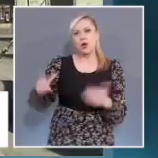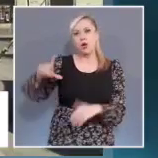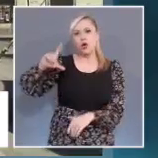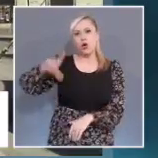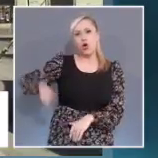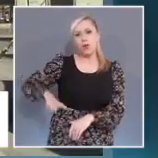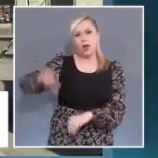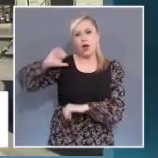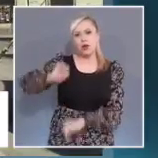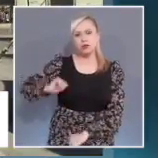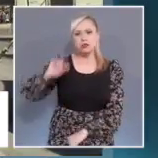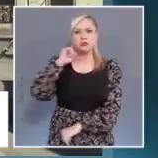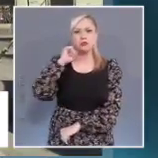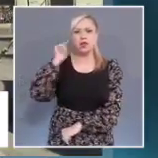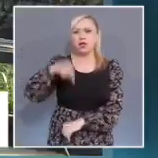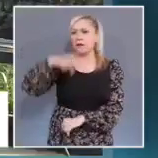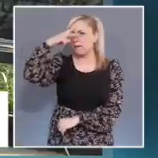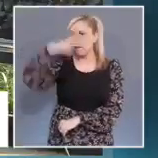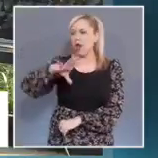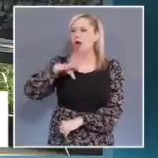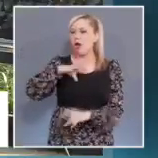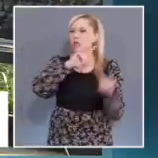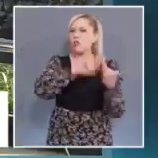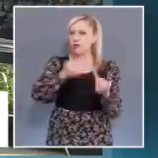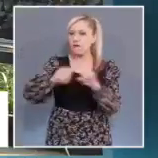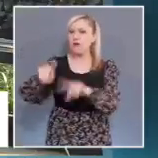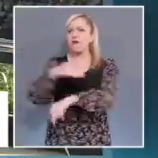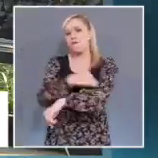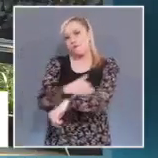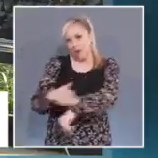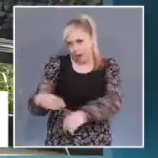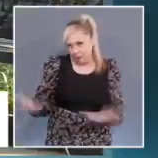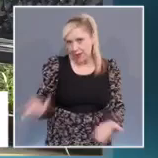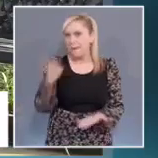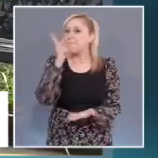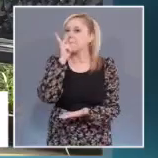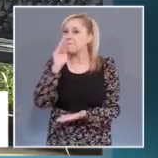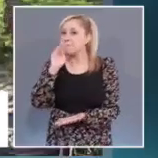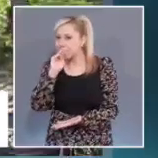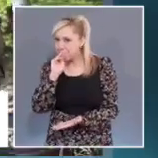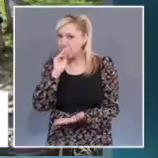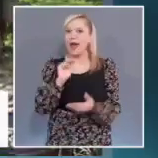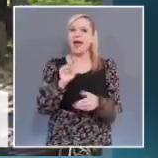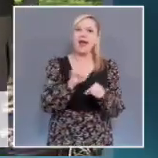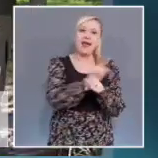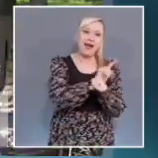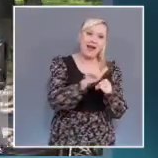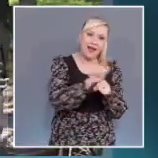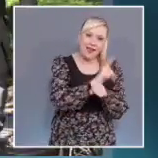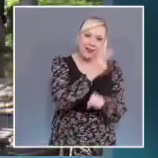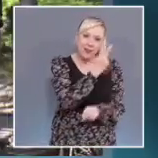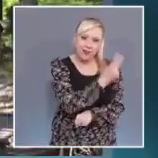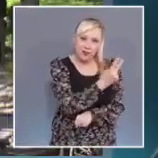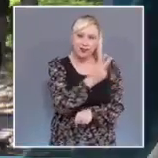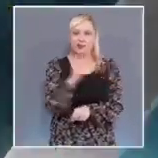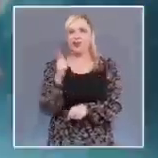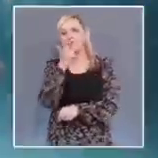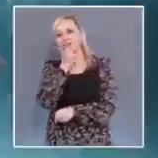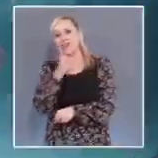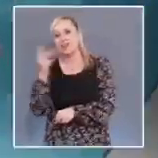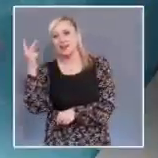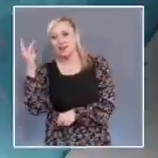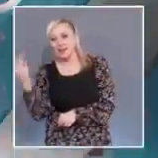México existen diversos tipos de familia, mismas que tienen derecho a un trato digno y a una vida libre de discriminación.